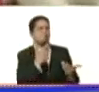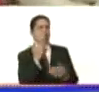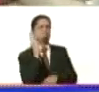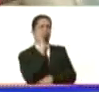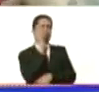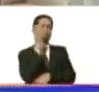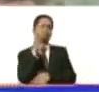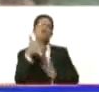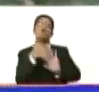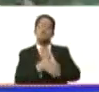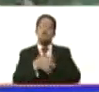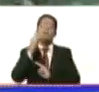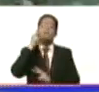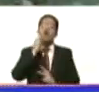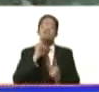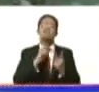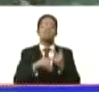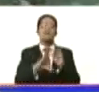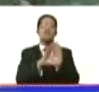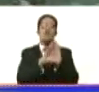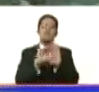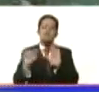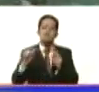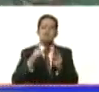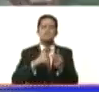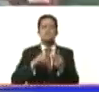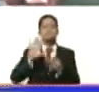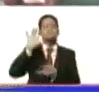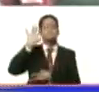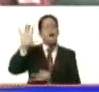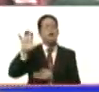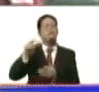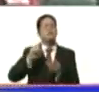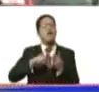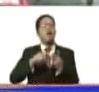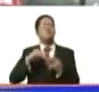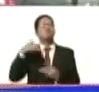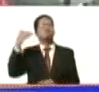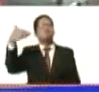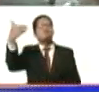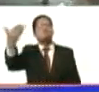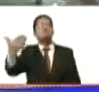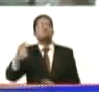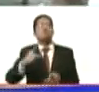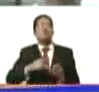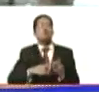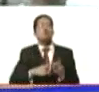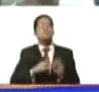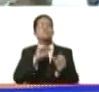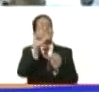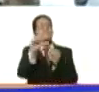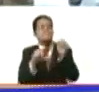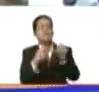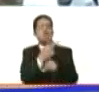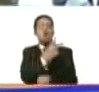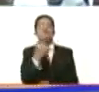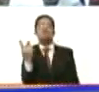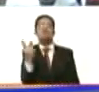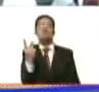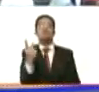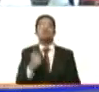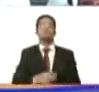de constituyente, hablar de patria, hablar de futuro, hablar del siglo XXI, cuando ya terminaba el siglo